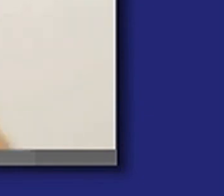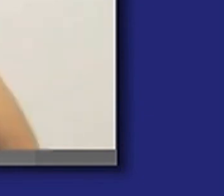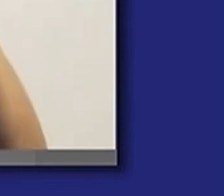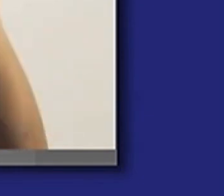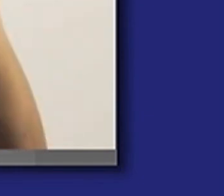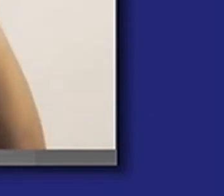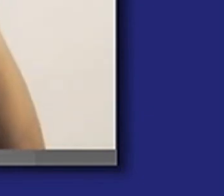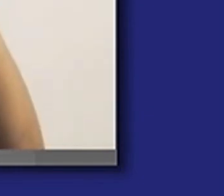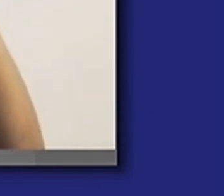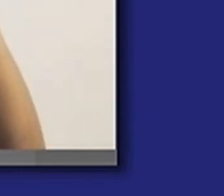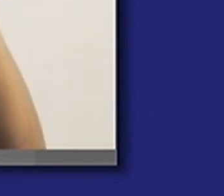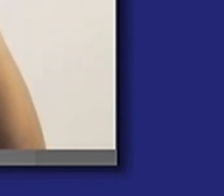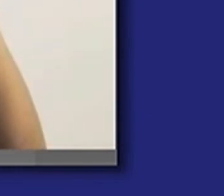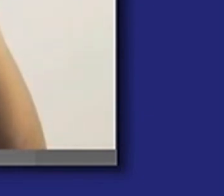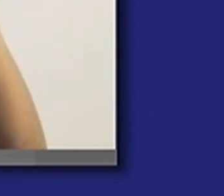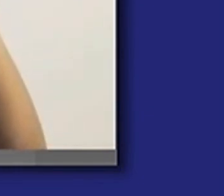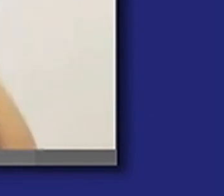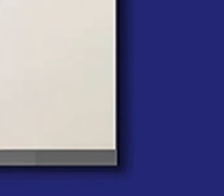Instagram,